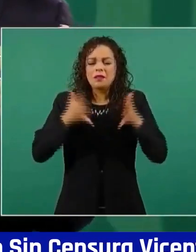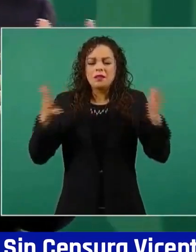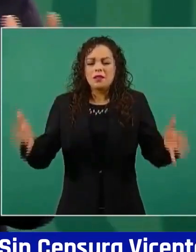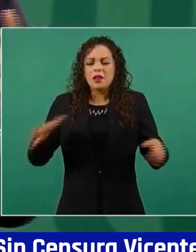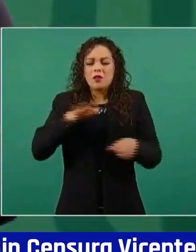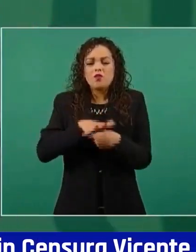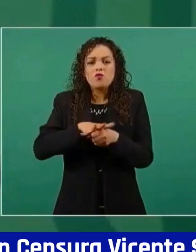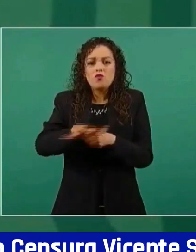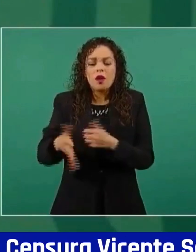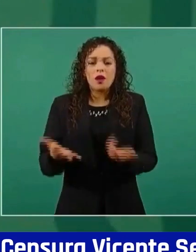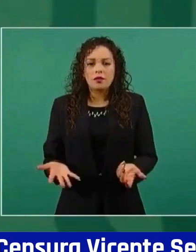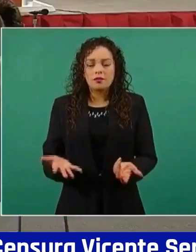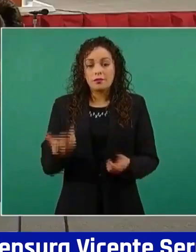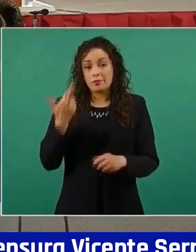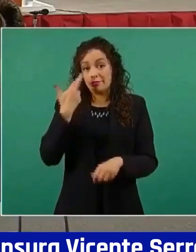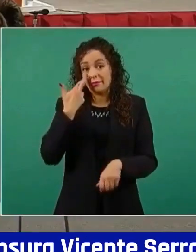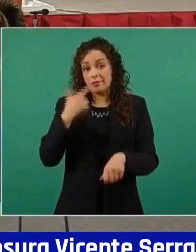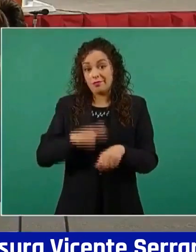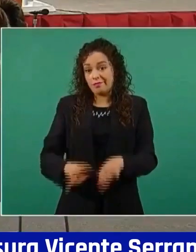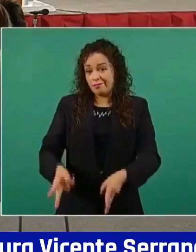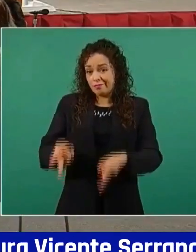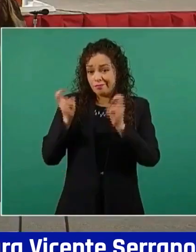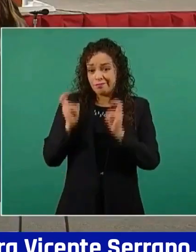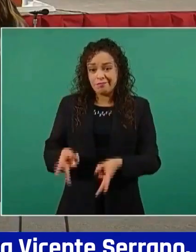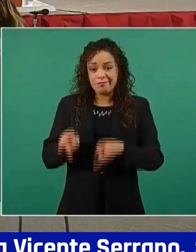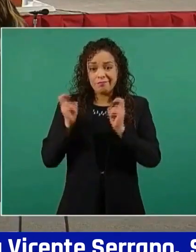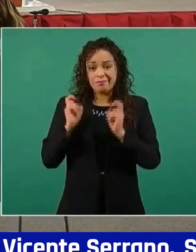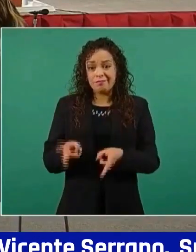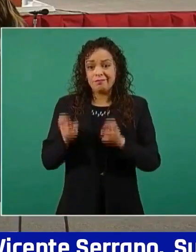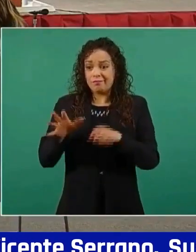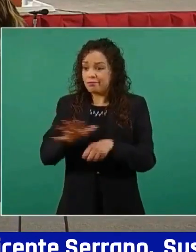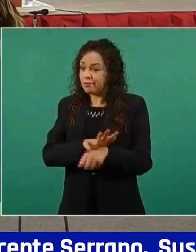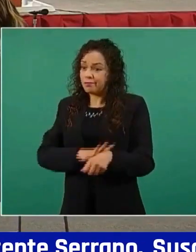el robo de los bienes nacionales